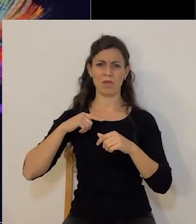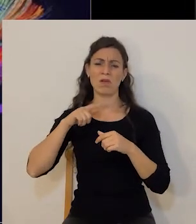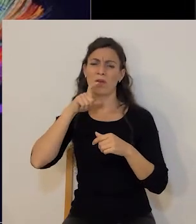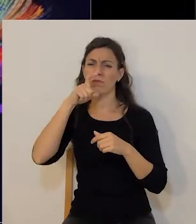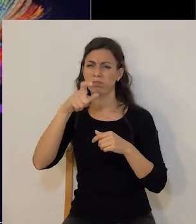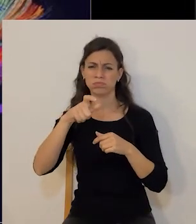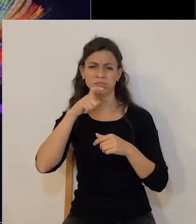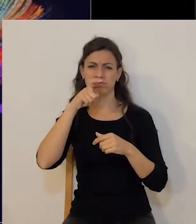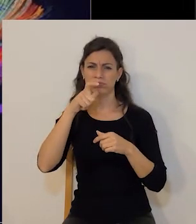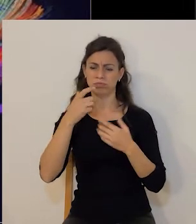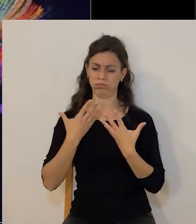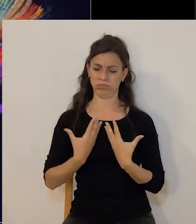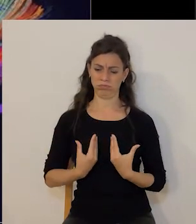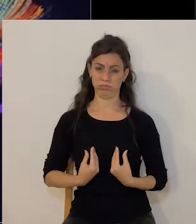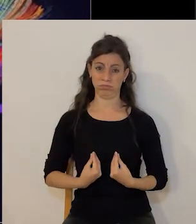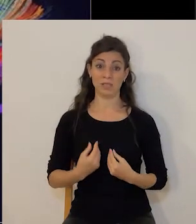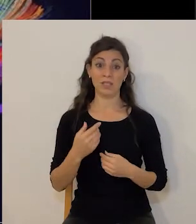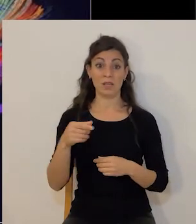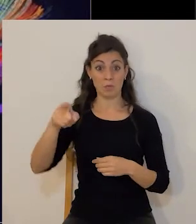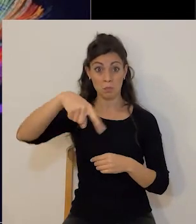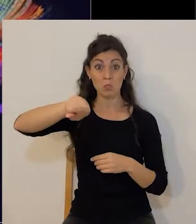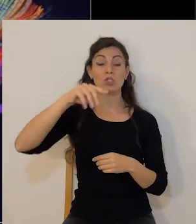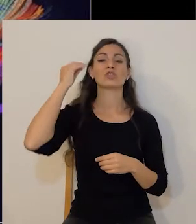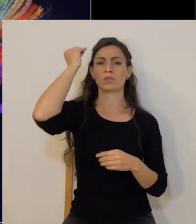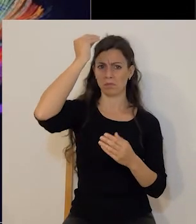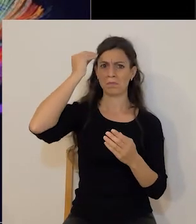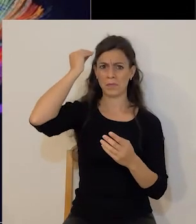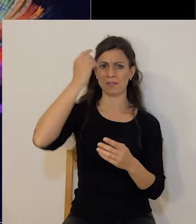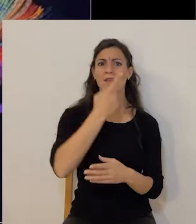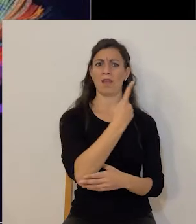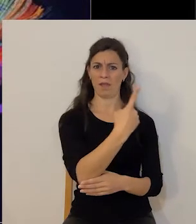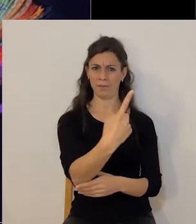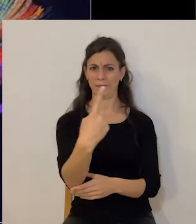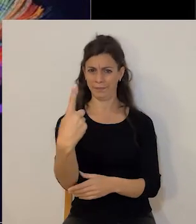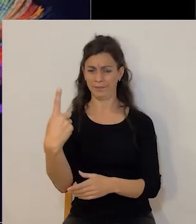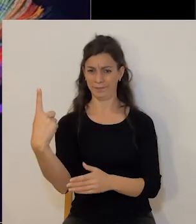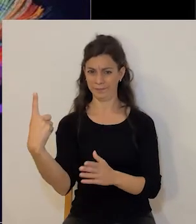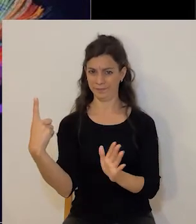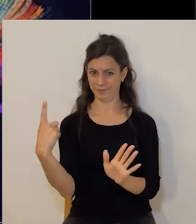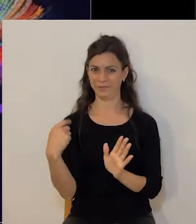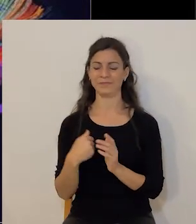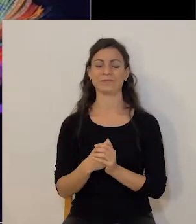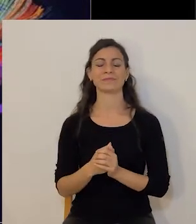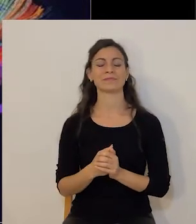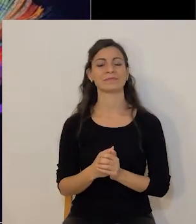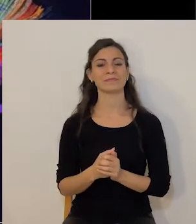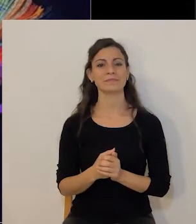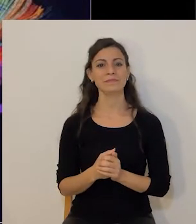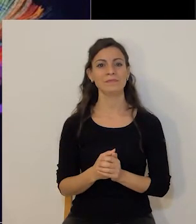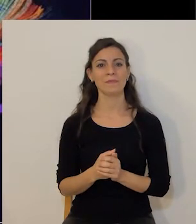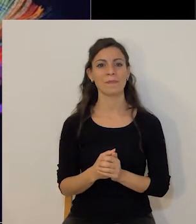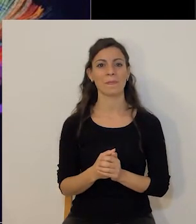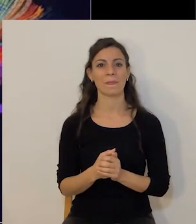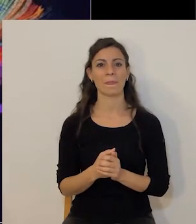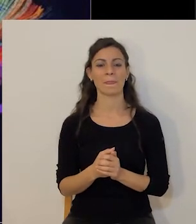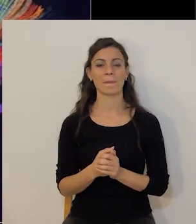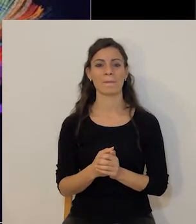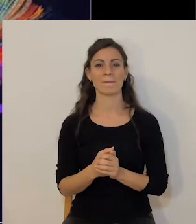plazo. Entonces pensar cada uno de vosotros y vosotras